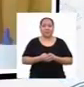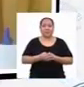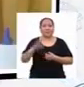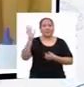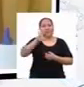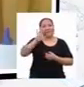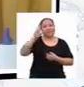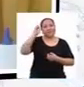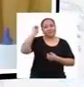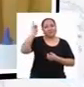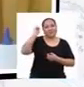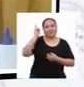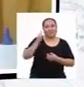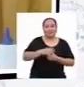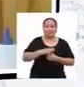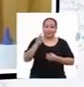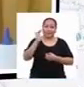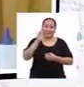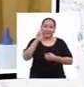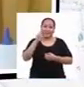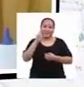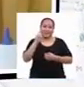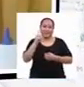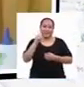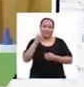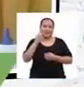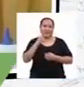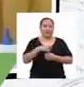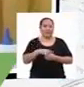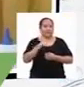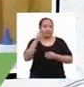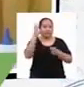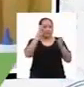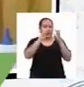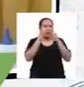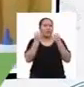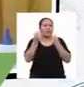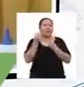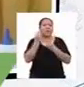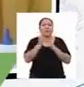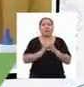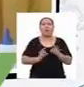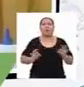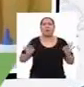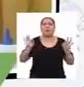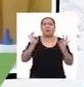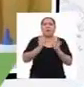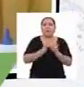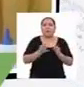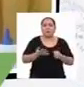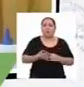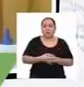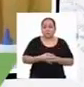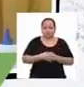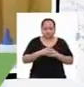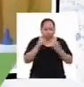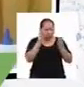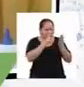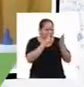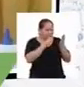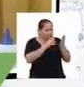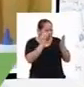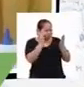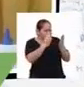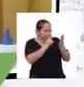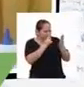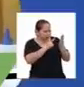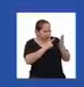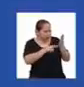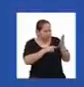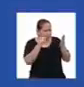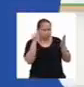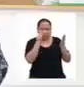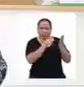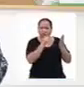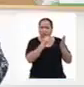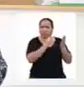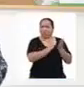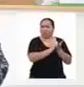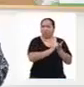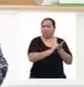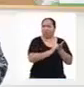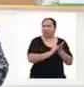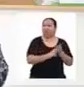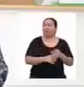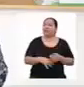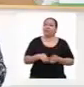Hola profesora y Rodrigo, una duda, ¿por qué es importante revisar el texto?